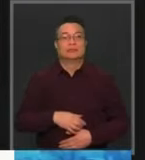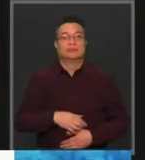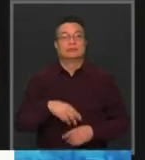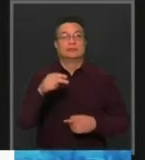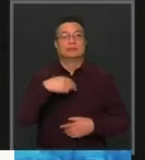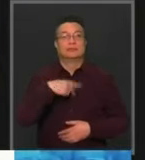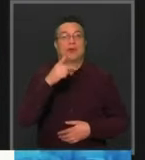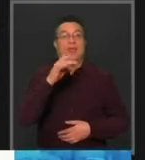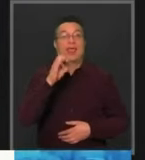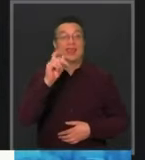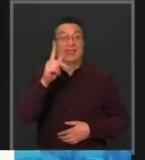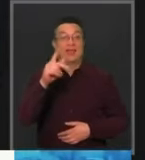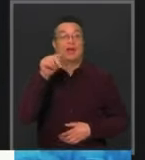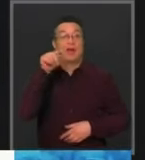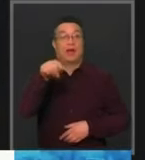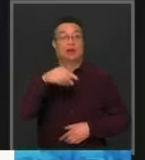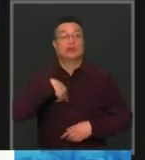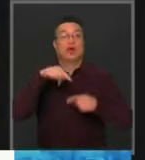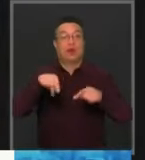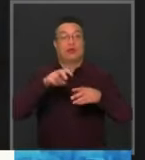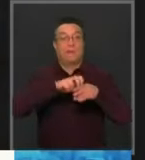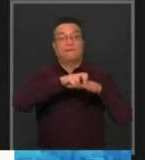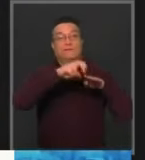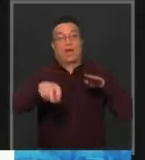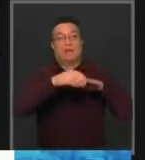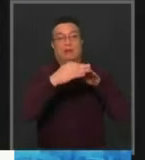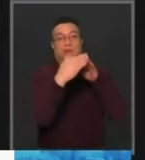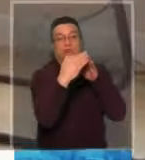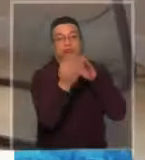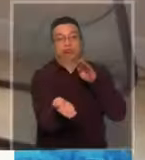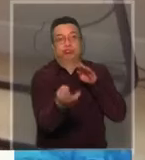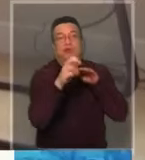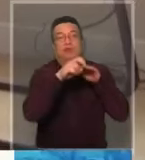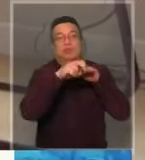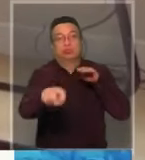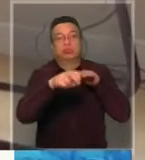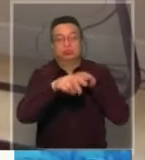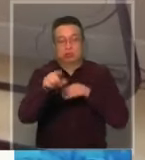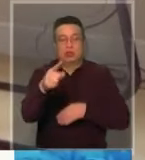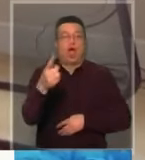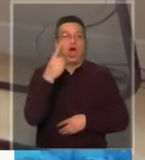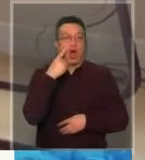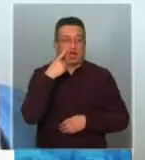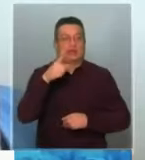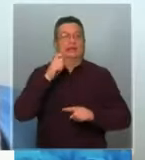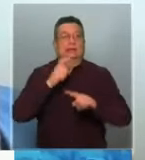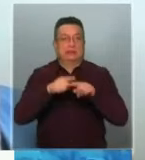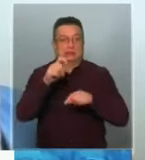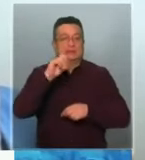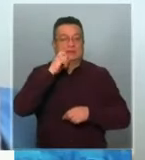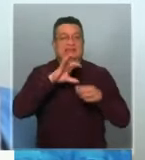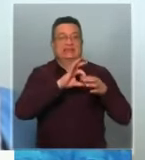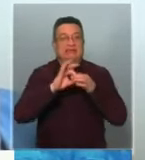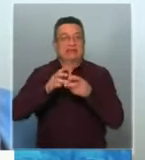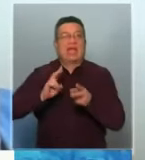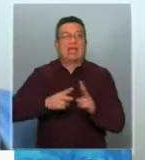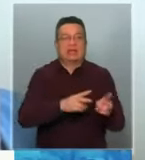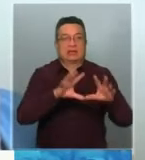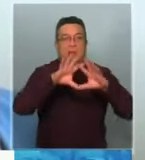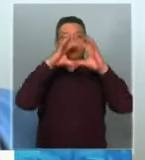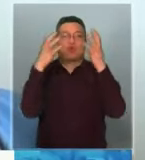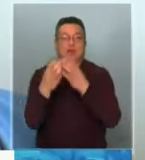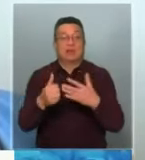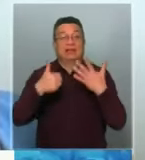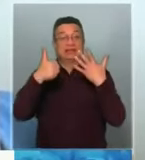And the minute we drop the ramp, they open up on us. Richard conoce en carne propia el significado de guerra mundial. El